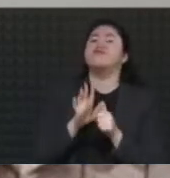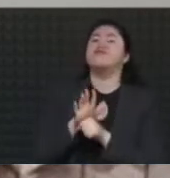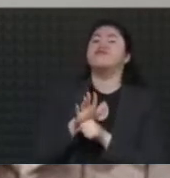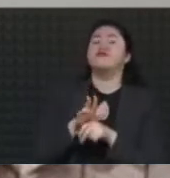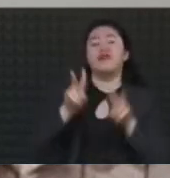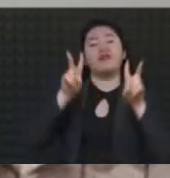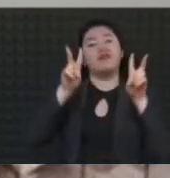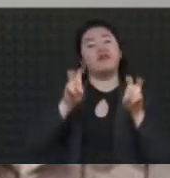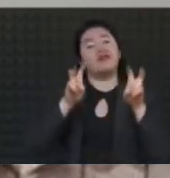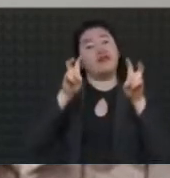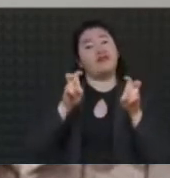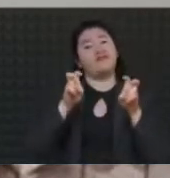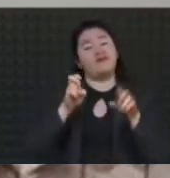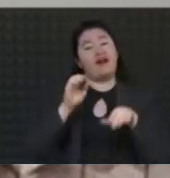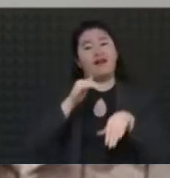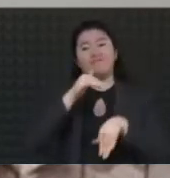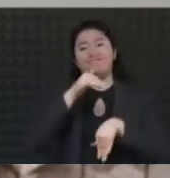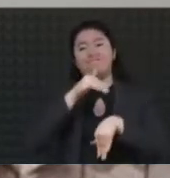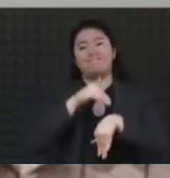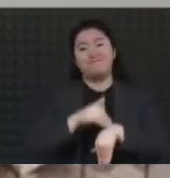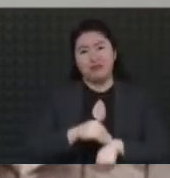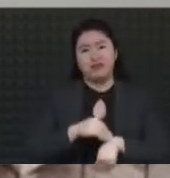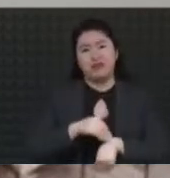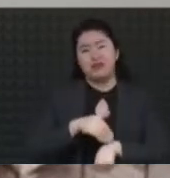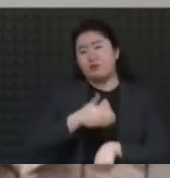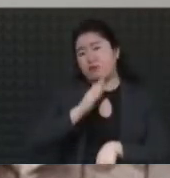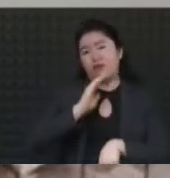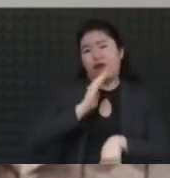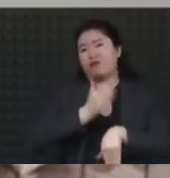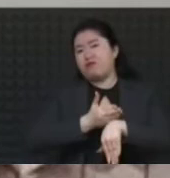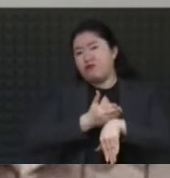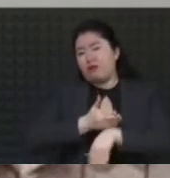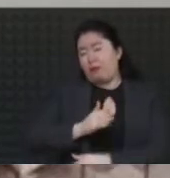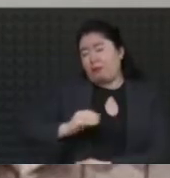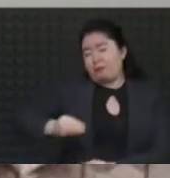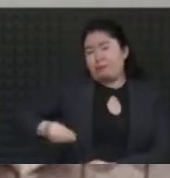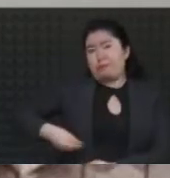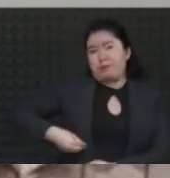esa parte yo no me voy a meter en este debate particular.